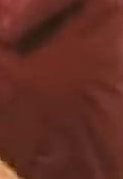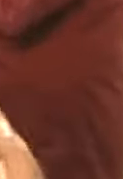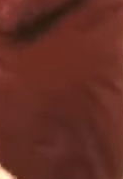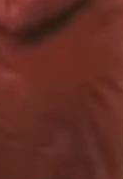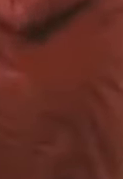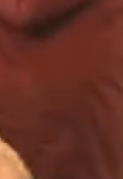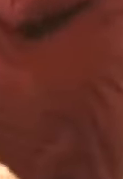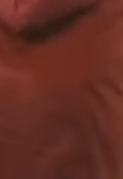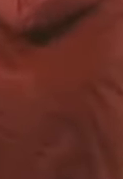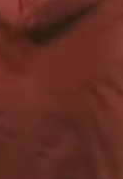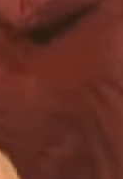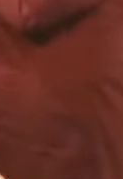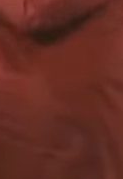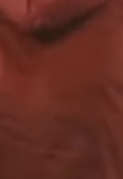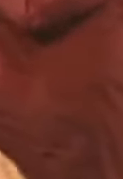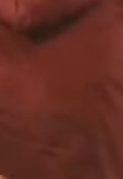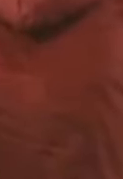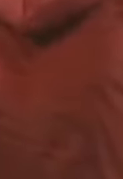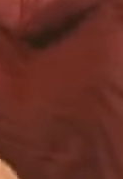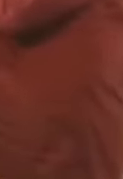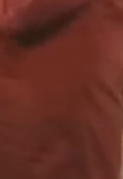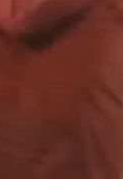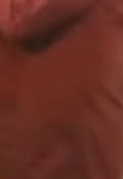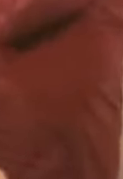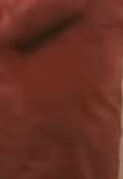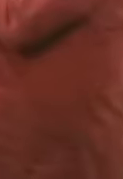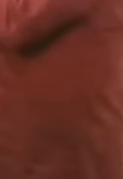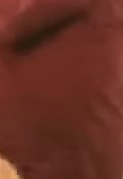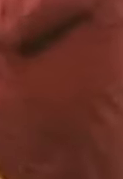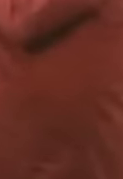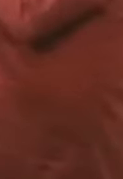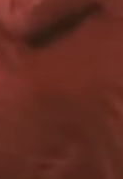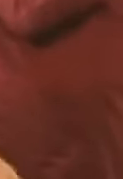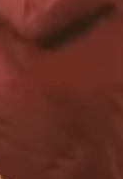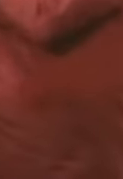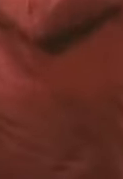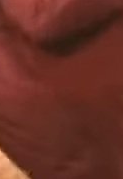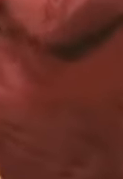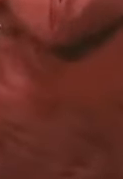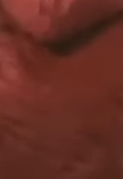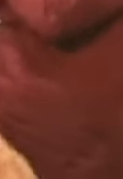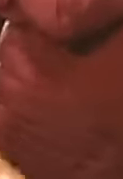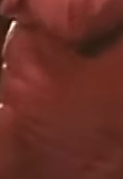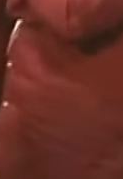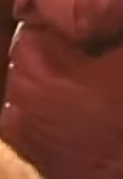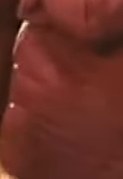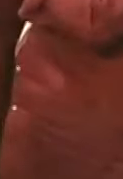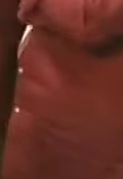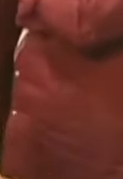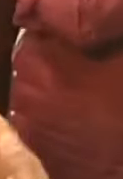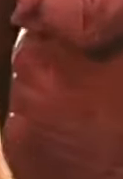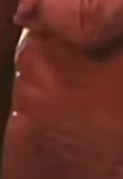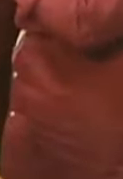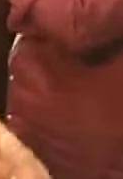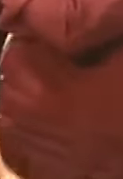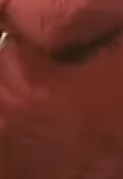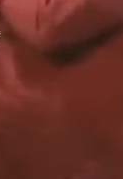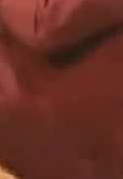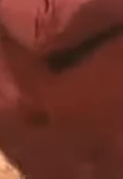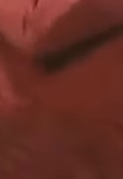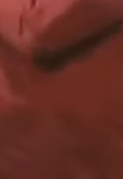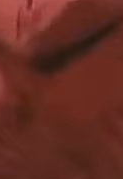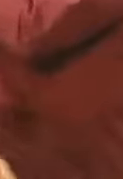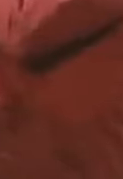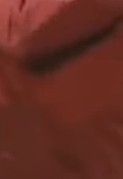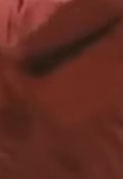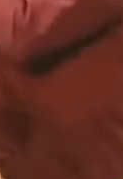Viva Palestina, viva Venezuela. Viva Venezuela, mi amor, viva